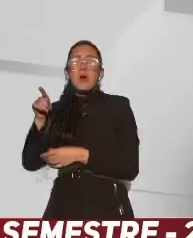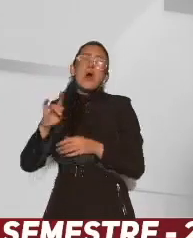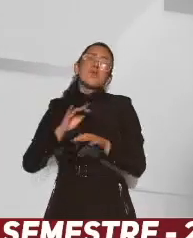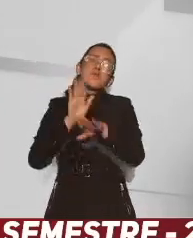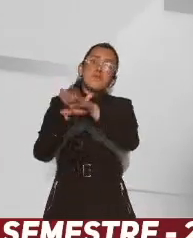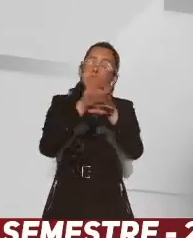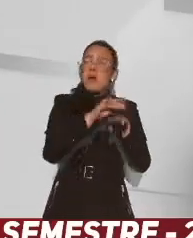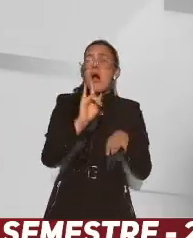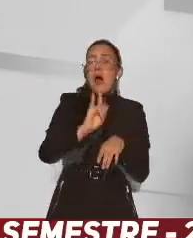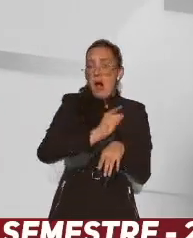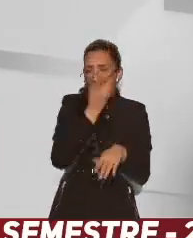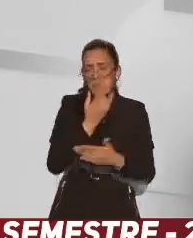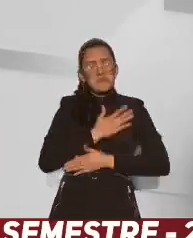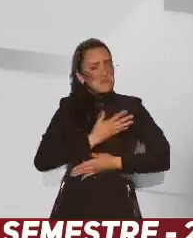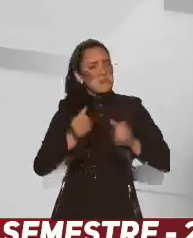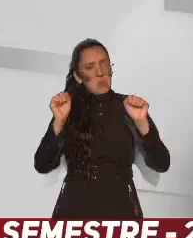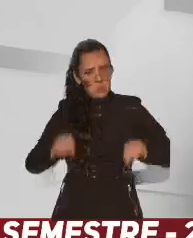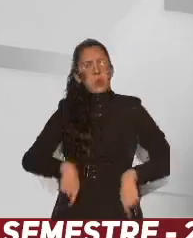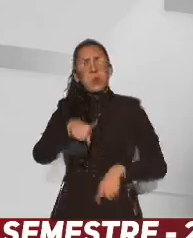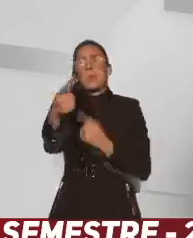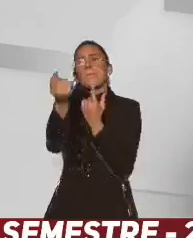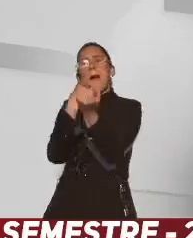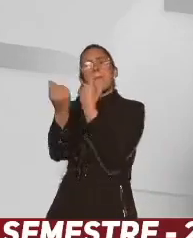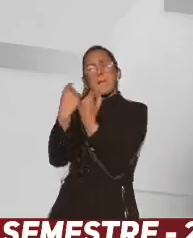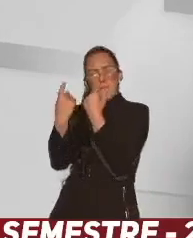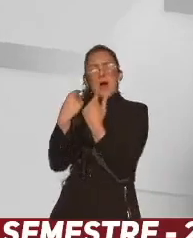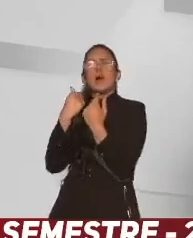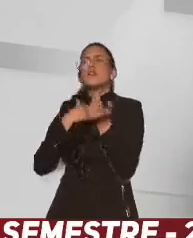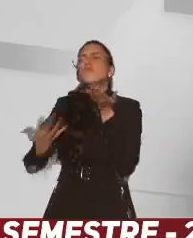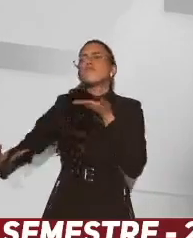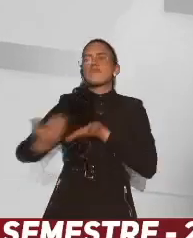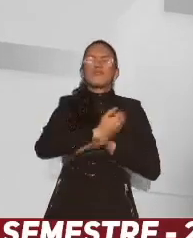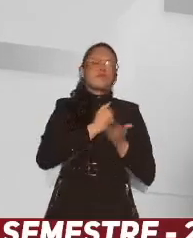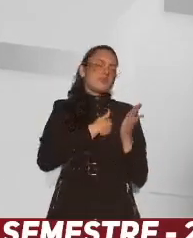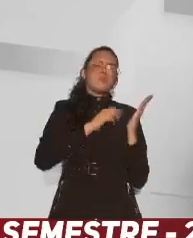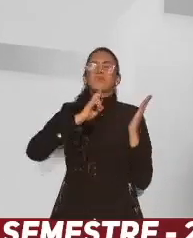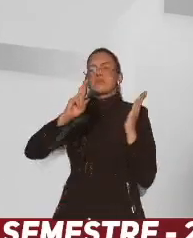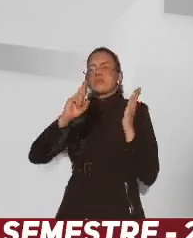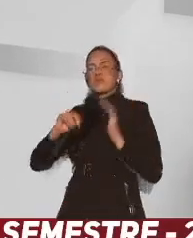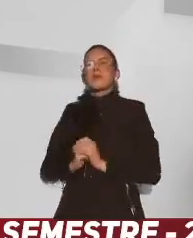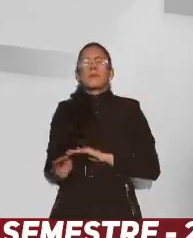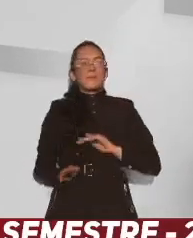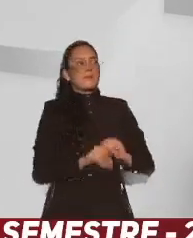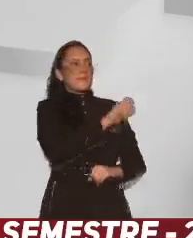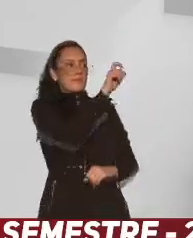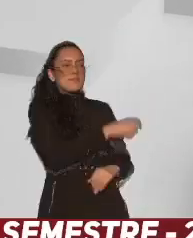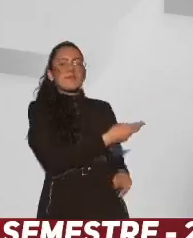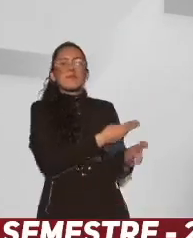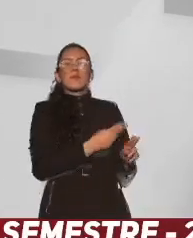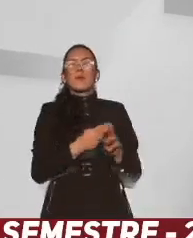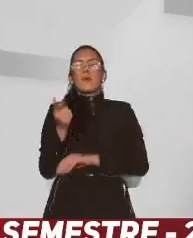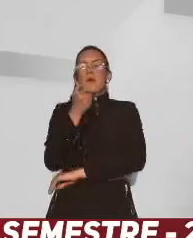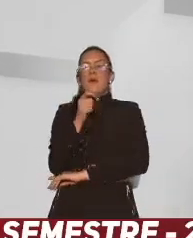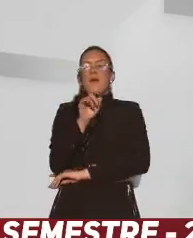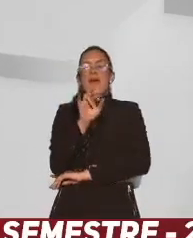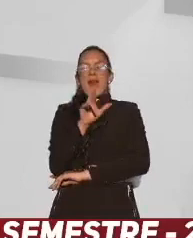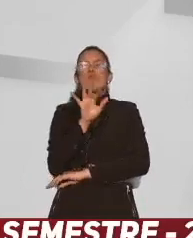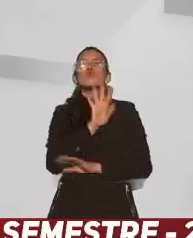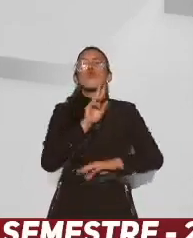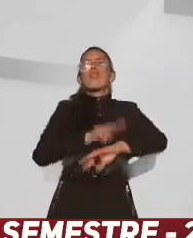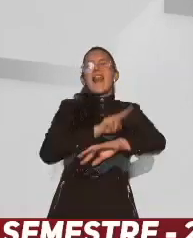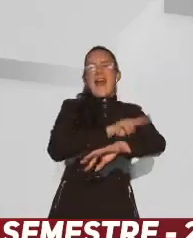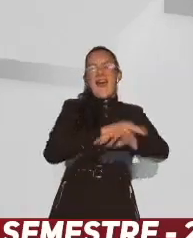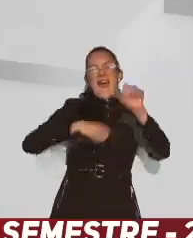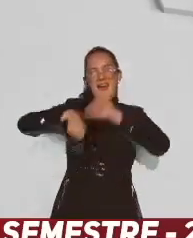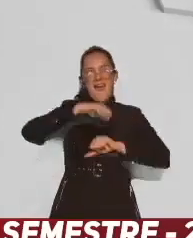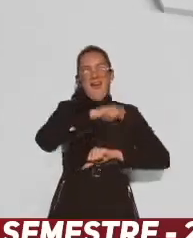sus inquietudes en sus comentarios. Damos paso al señor Teniente Coronel Diego Fernando Rodríguez Guerrero, delegado del Jefe de Estado Mayor